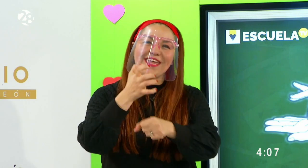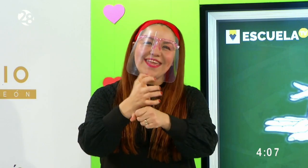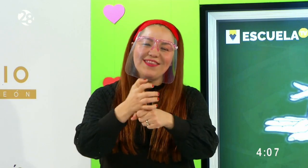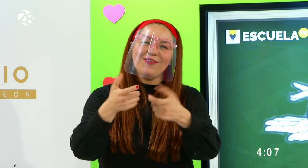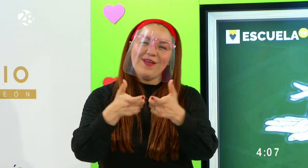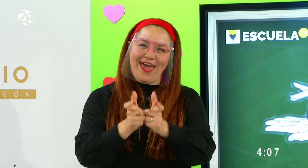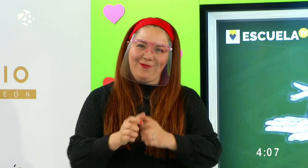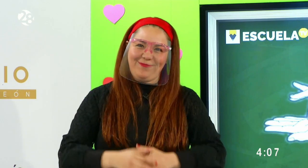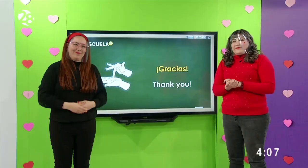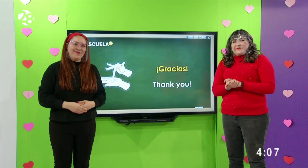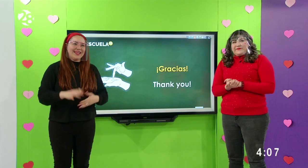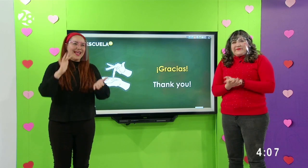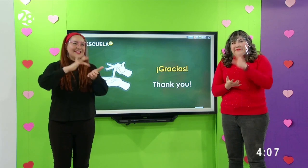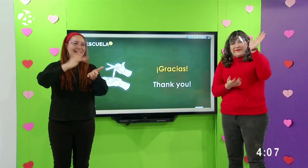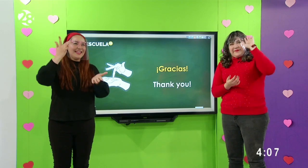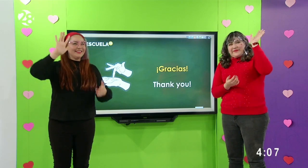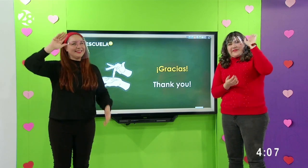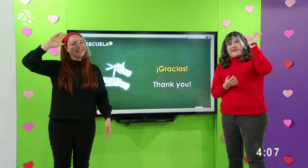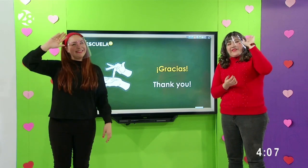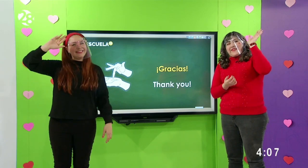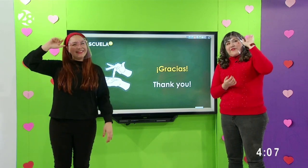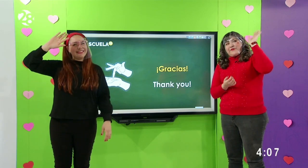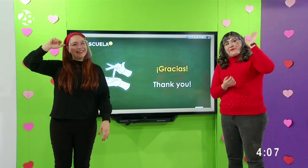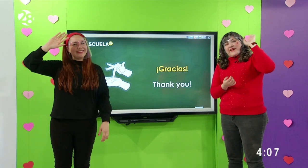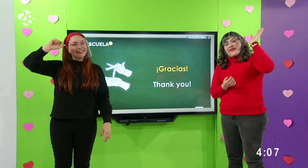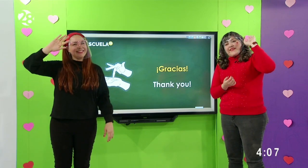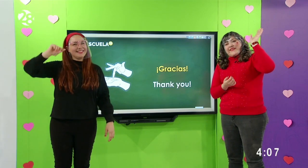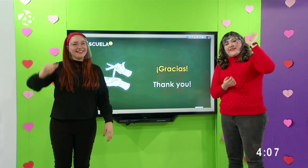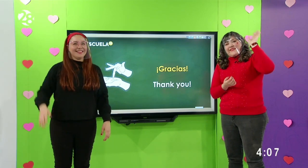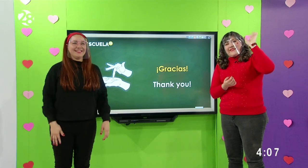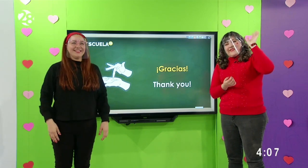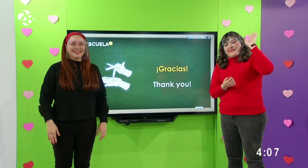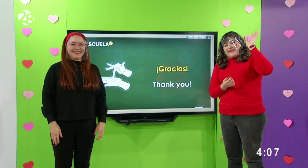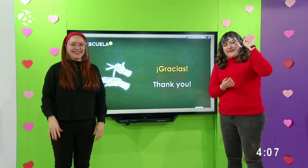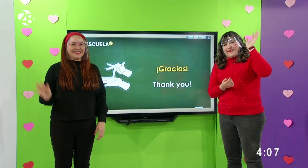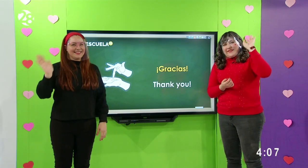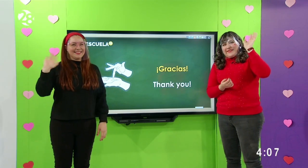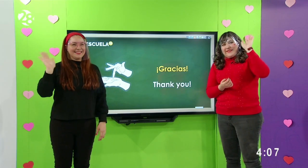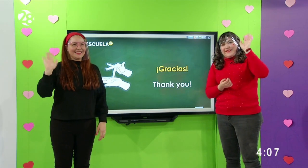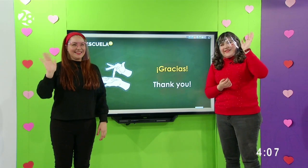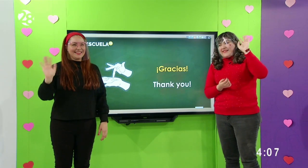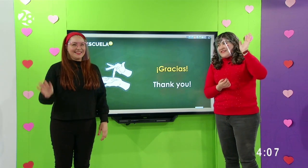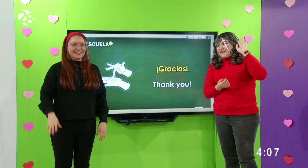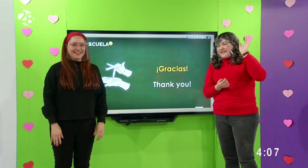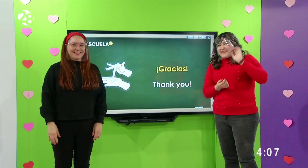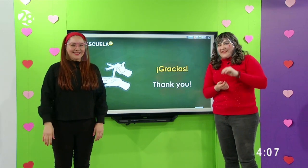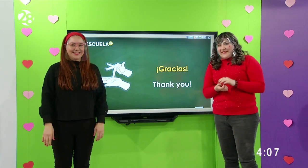grupo de quinto grado. Gracias. Thank you. Bye.